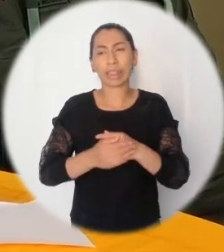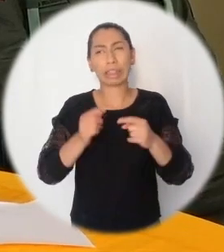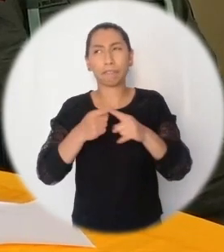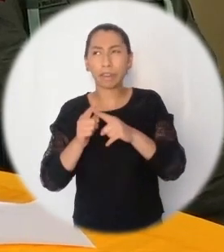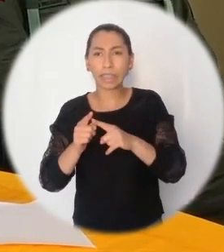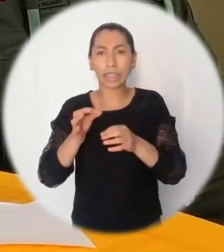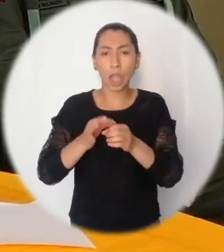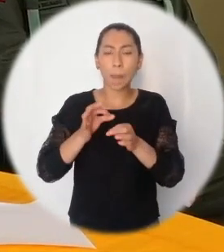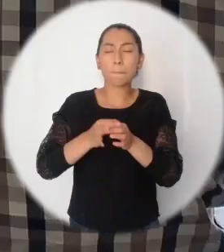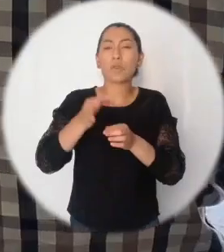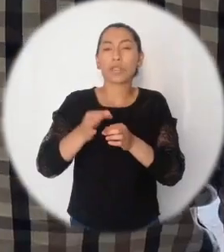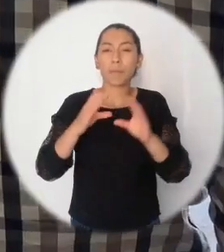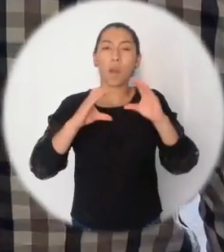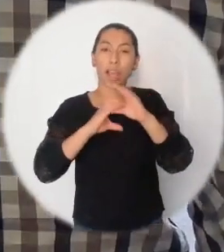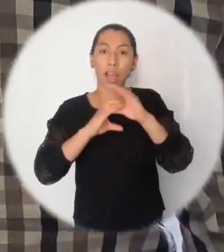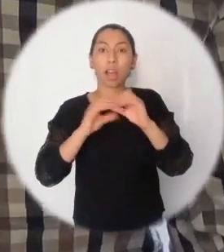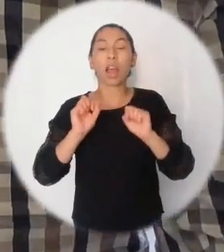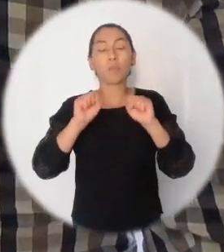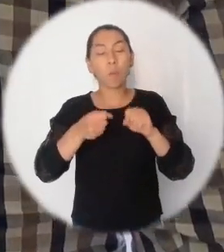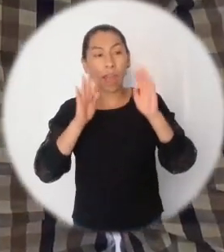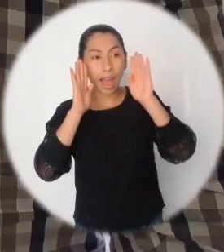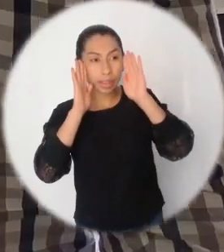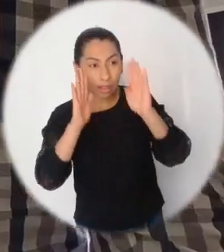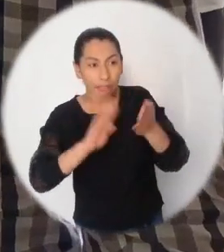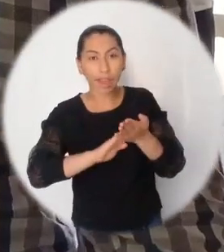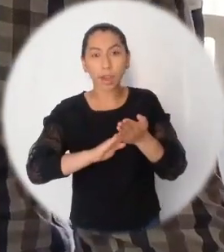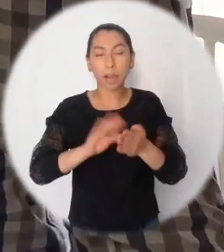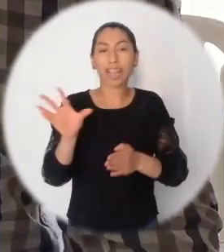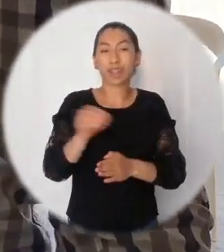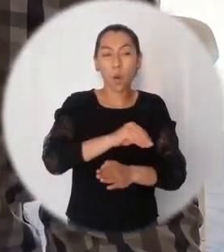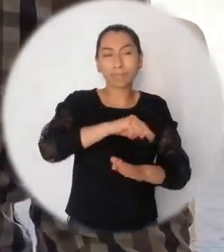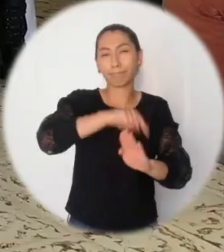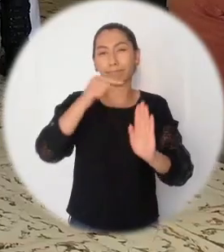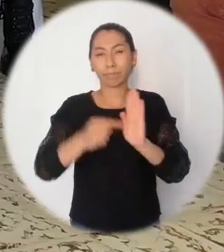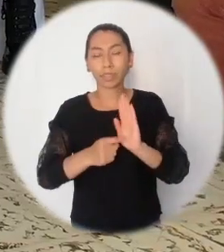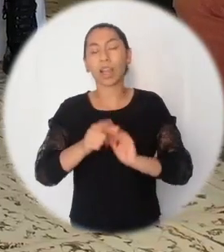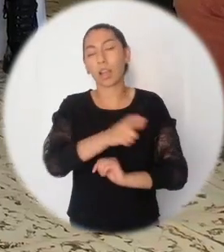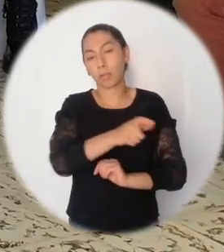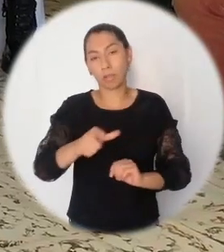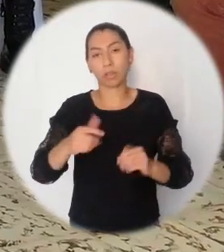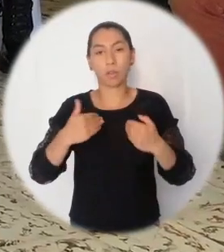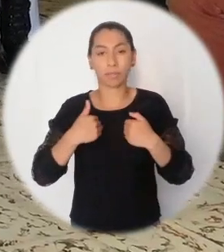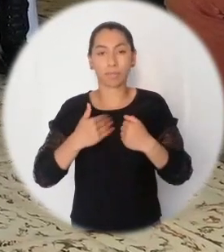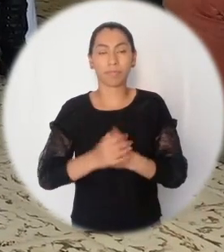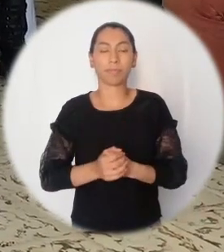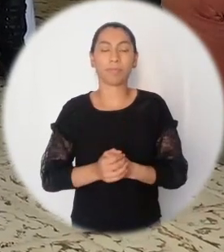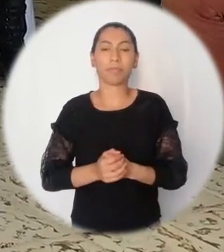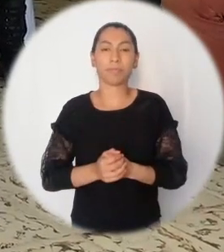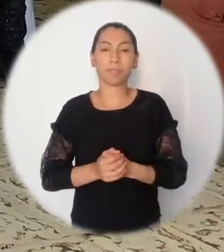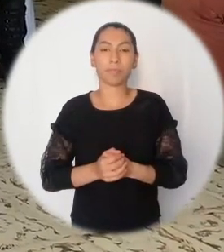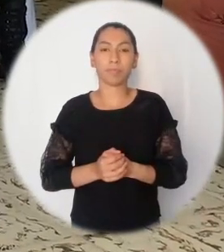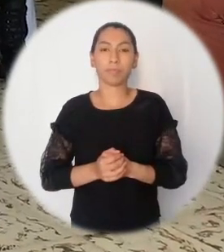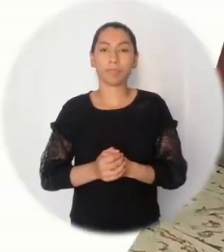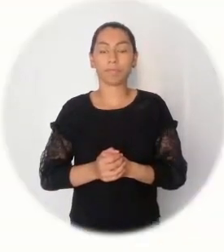las Víctimas continúa llegando a los municipios del Cauca para atender y reparar integralmente a quienes sufrieron del conflicto